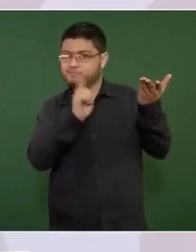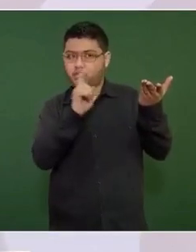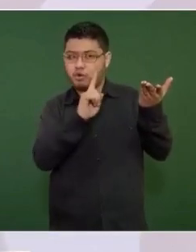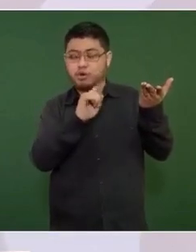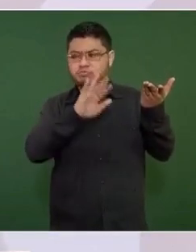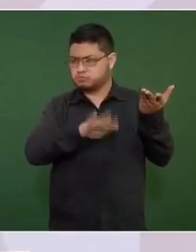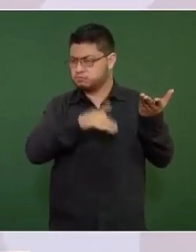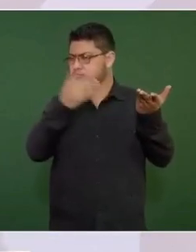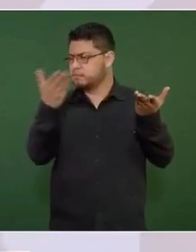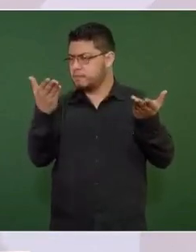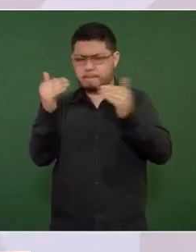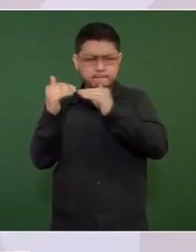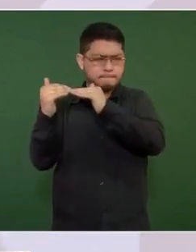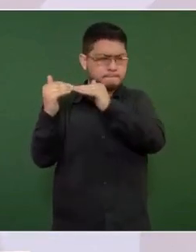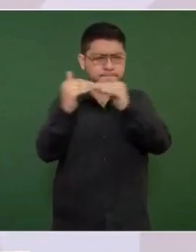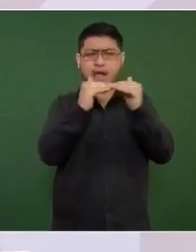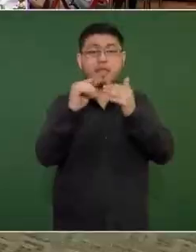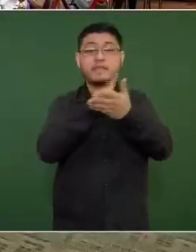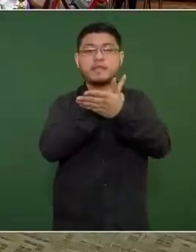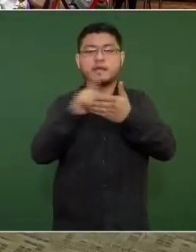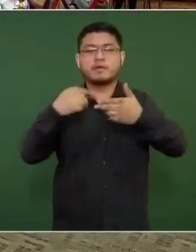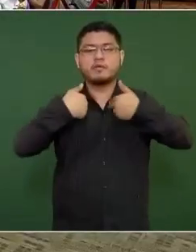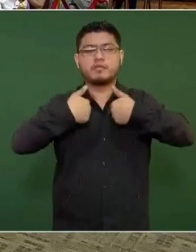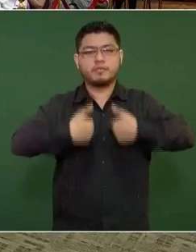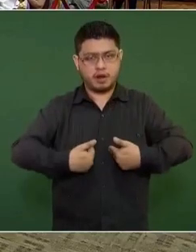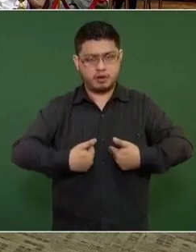que vamos a cumplir